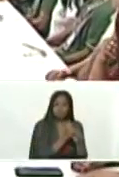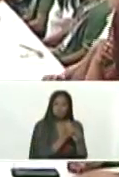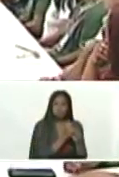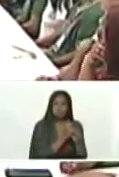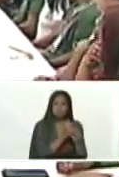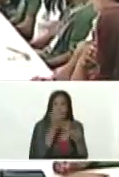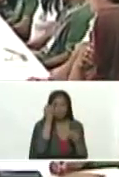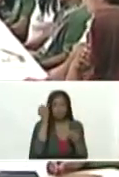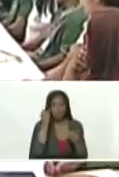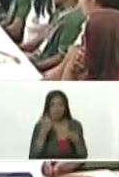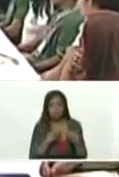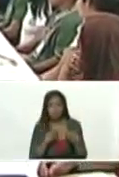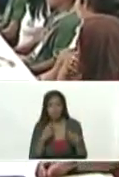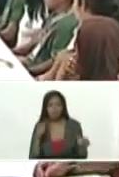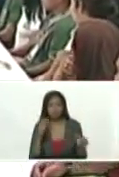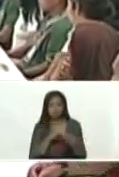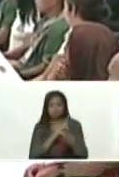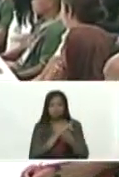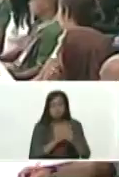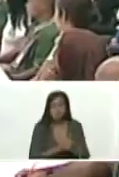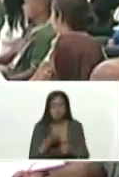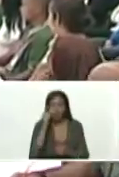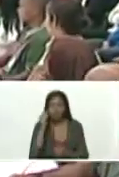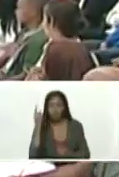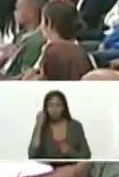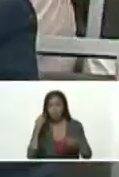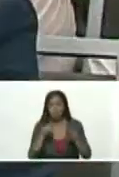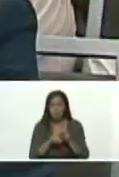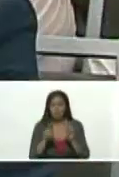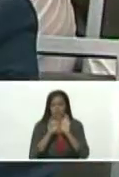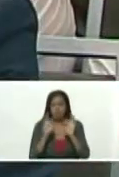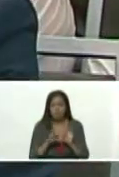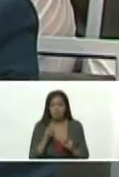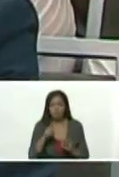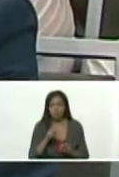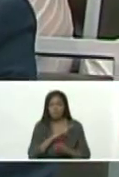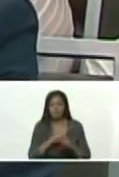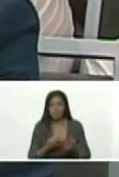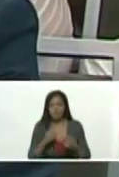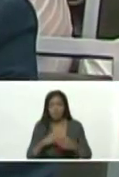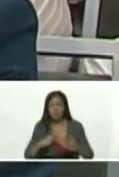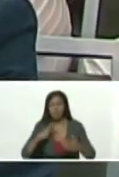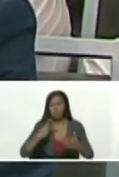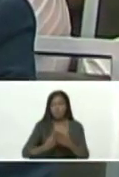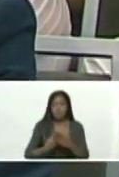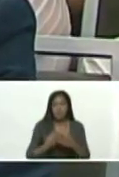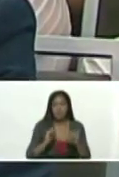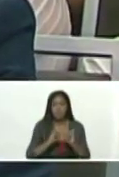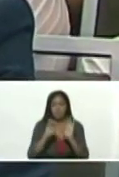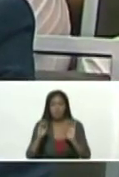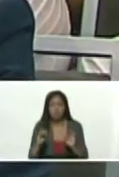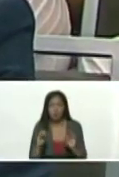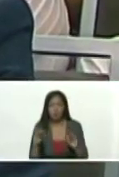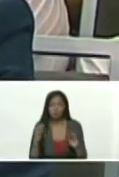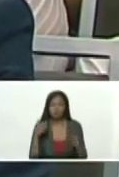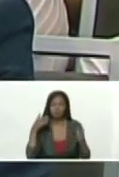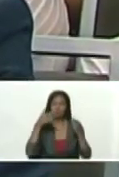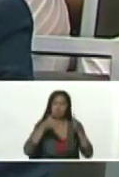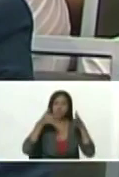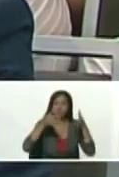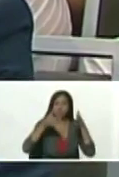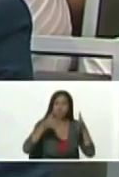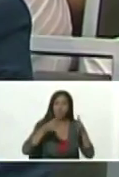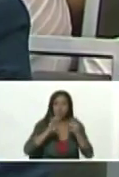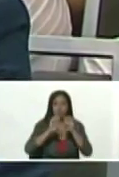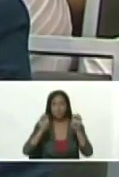ignorancia no podíamos tener poder en cada hombre, en cada mujer. El poder es la voluntad y la voluntad se forja con la educación. Decía